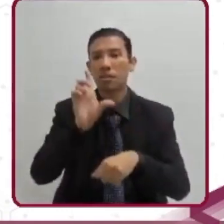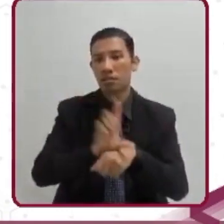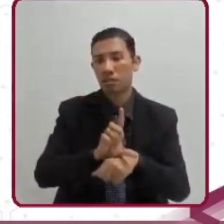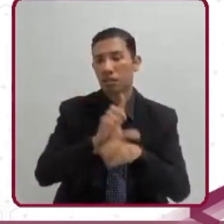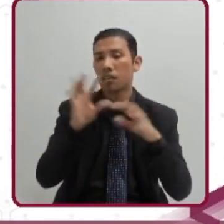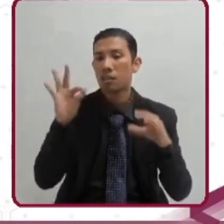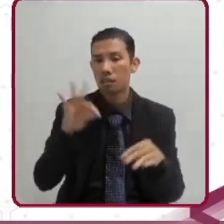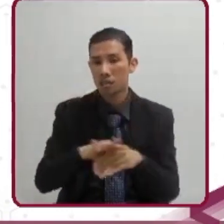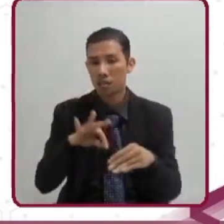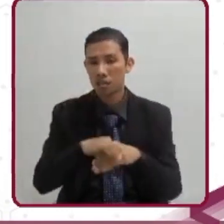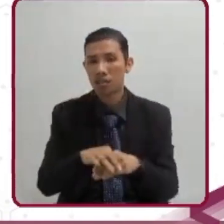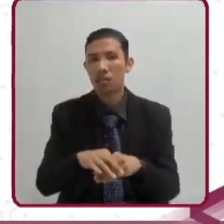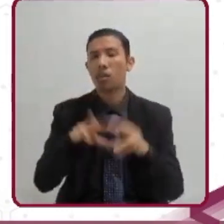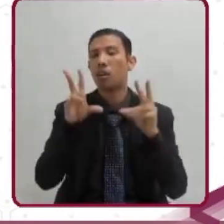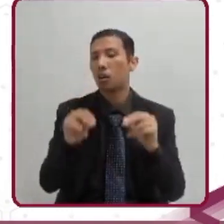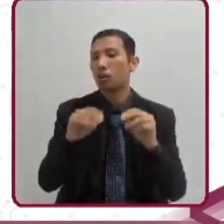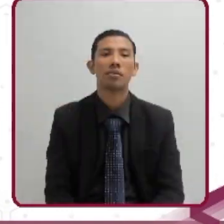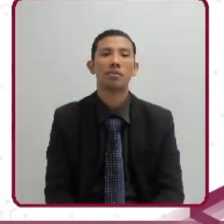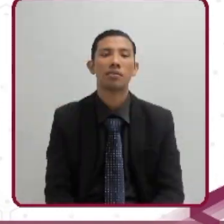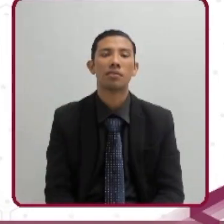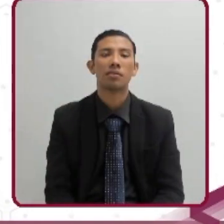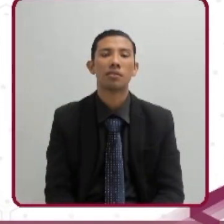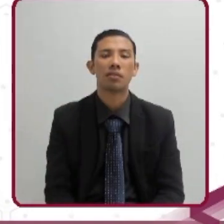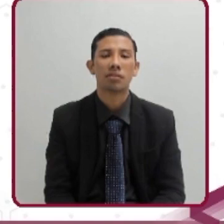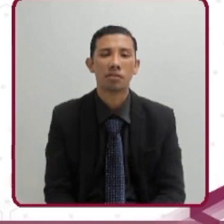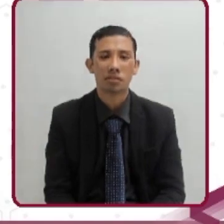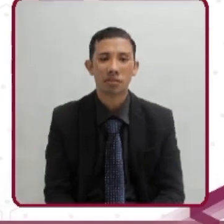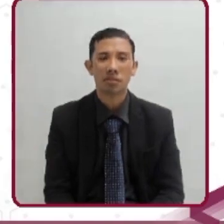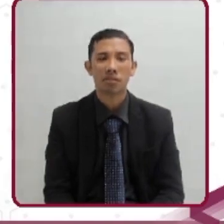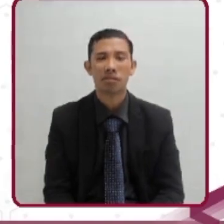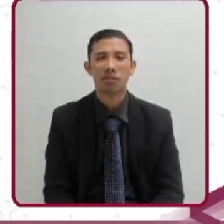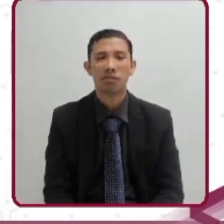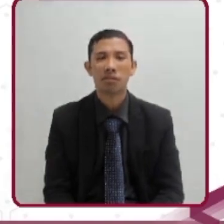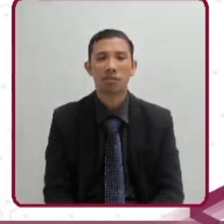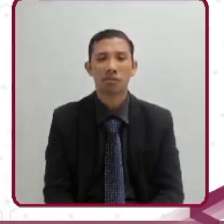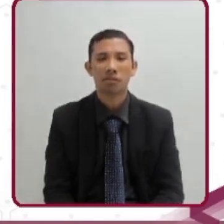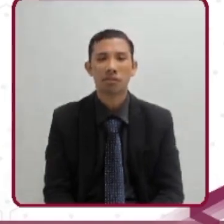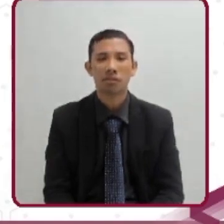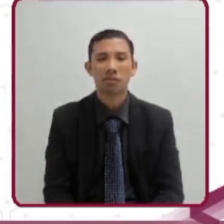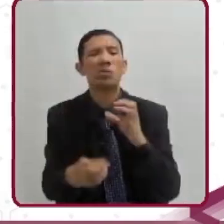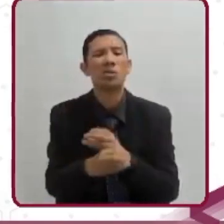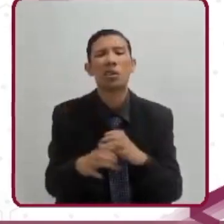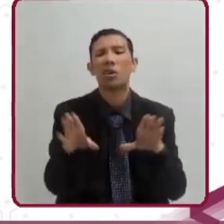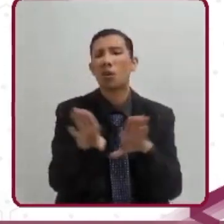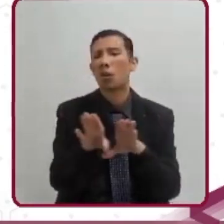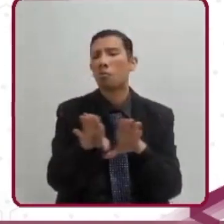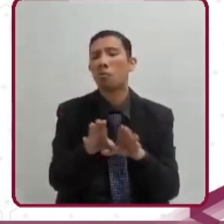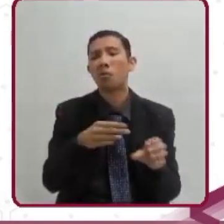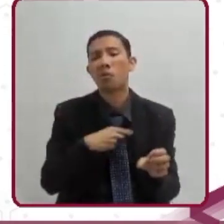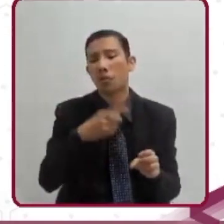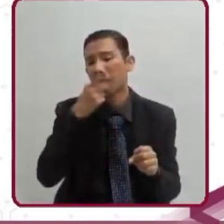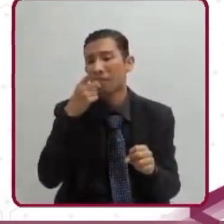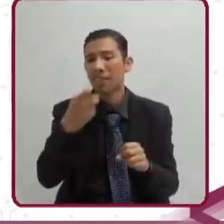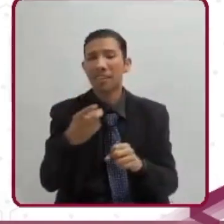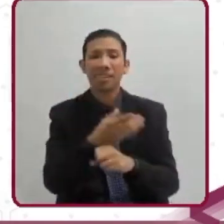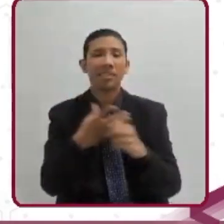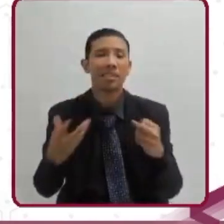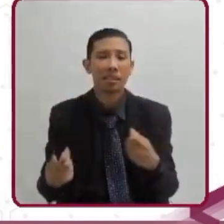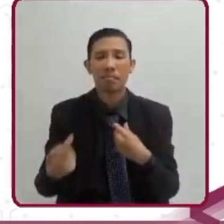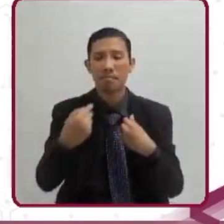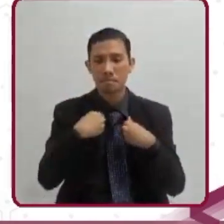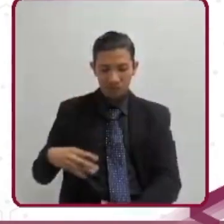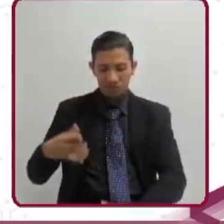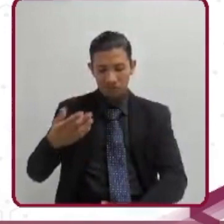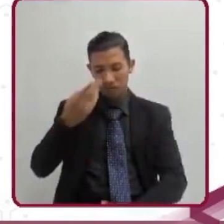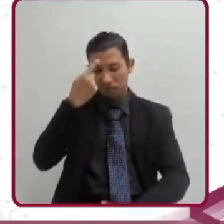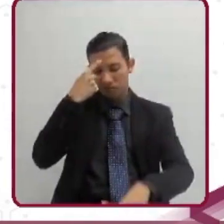sesión ordinaria se aprobó el proyecto de acuerdo a propuesta de la presidencia del calendario anual de sesiones para el ejercicio